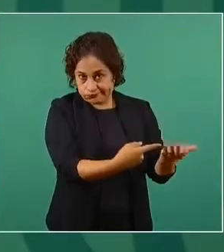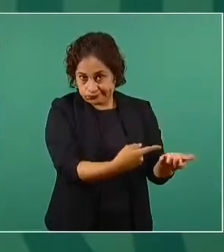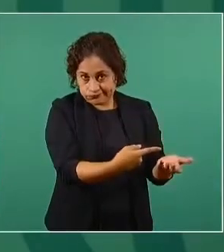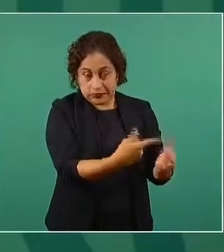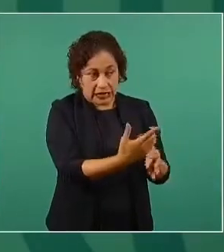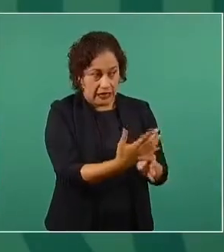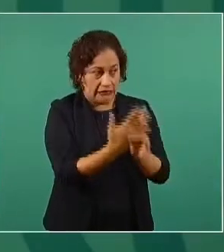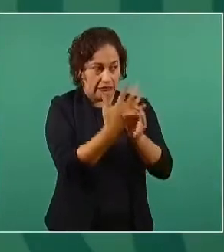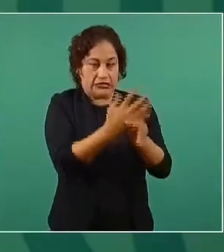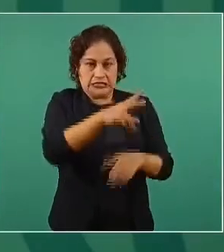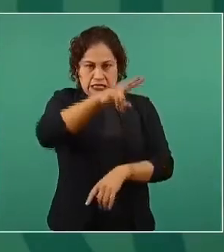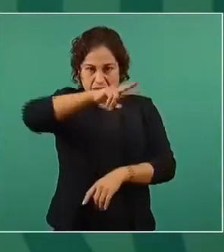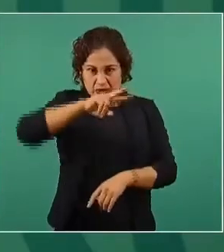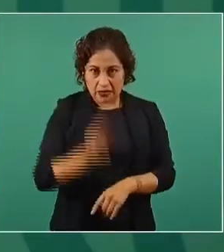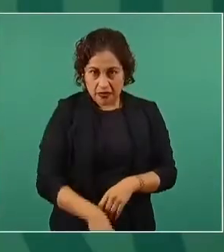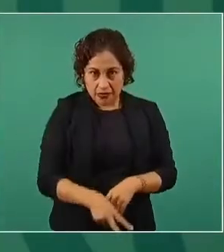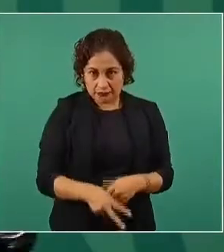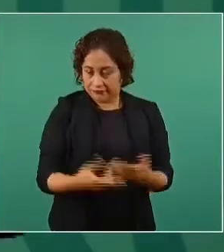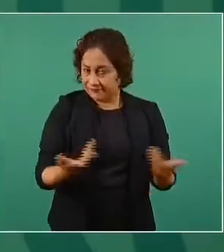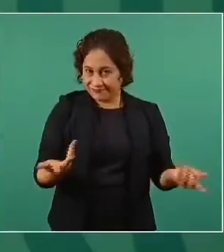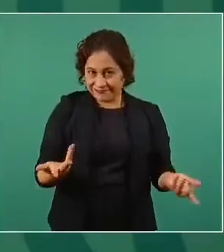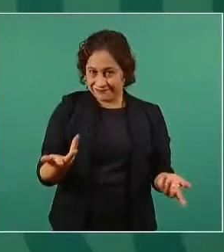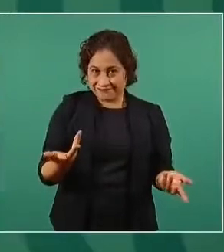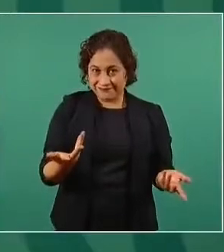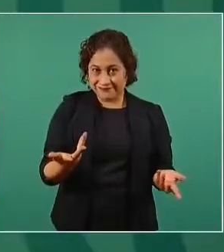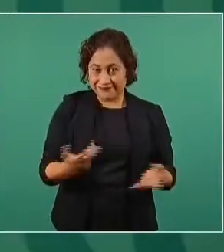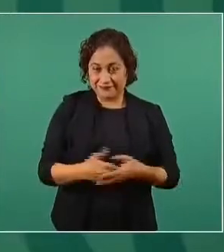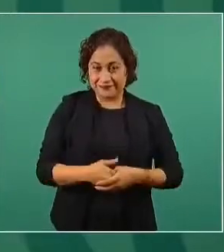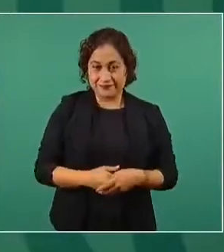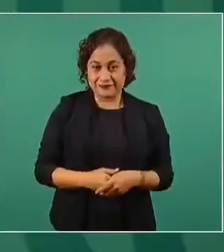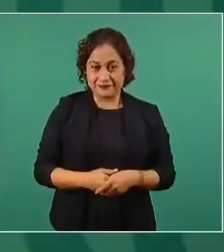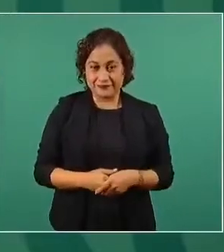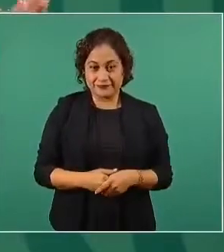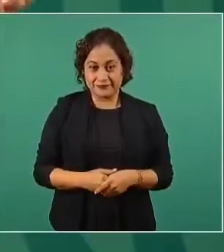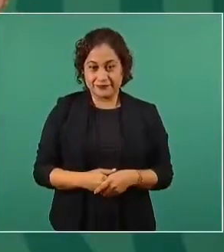para decirlo elegantemente, y dicen,